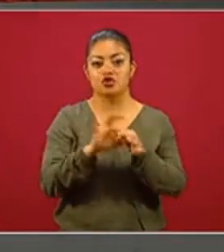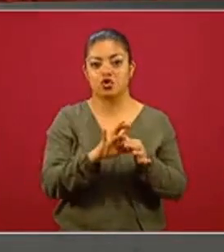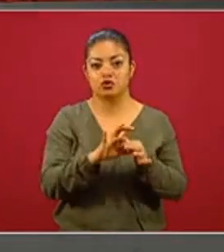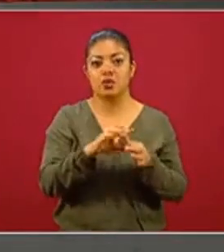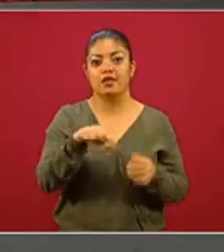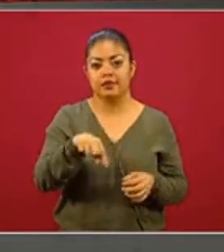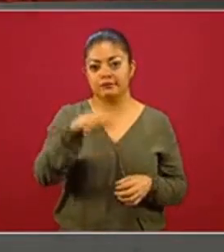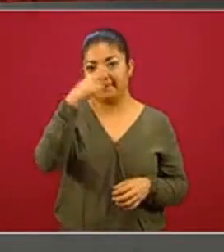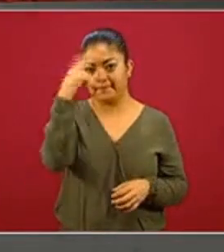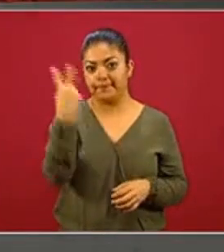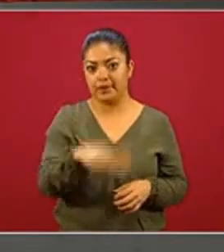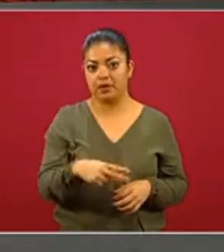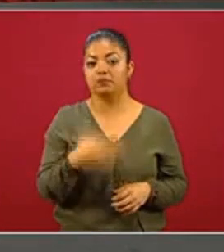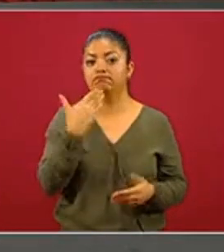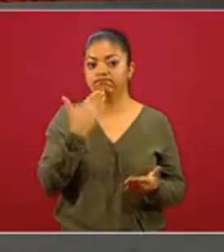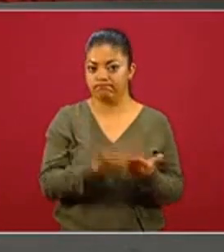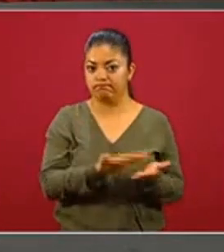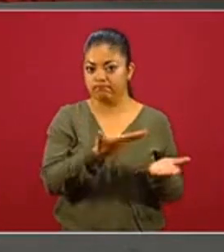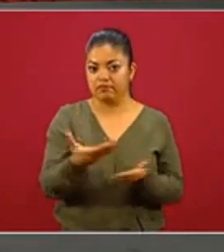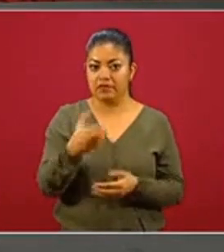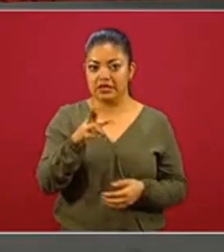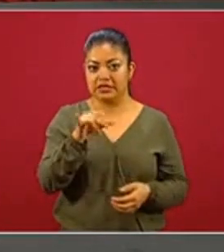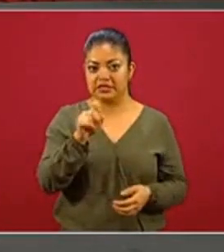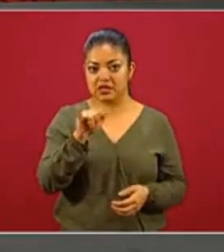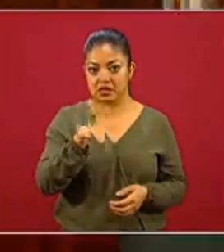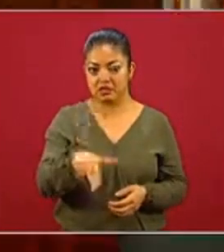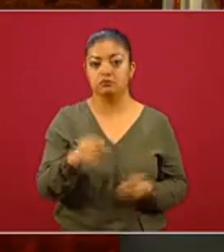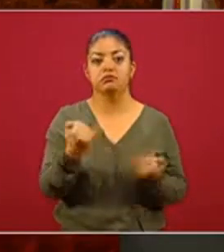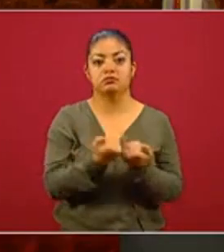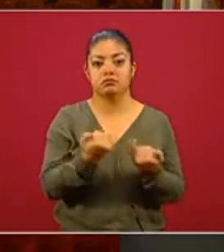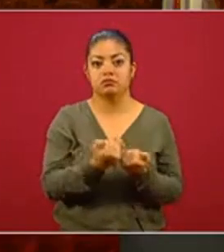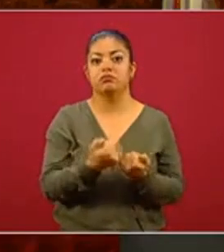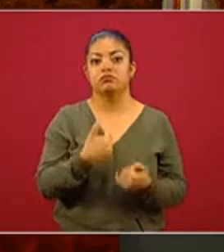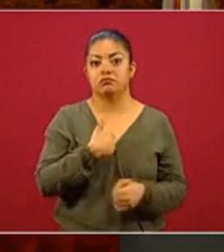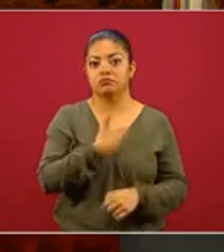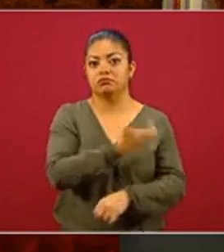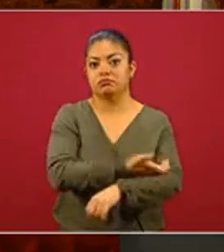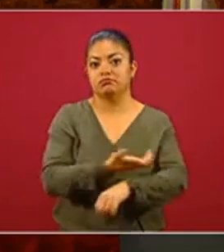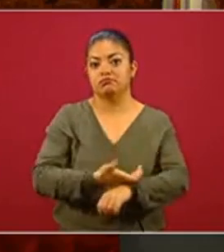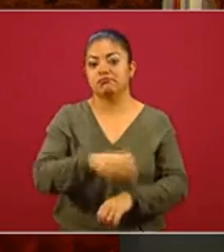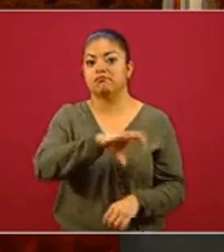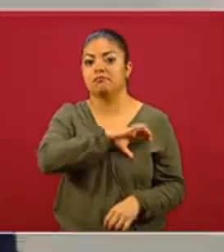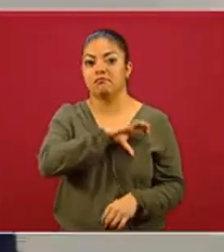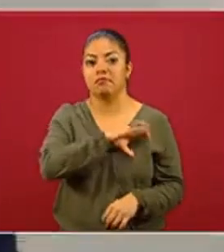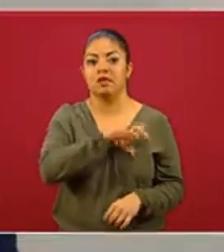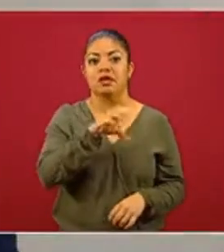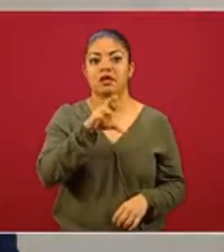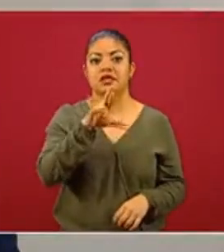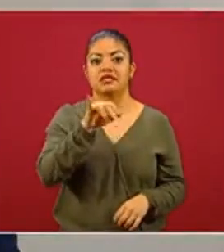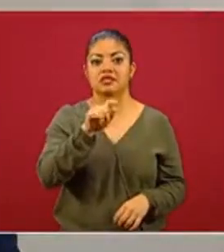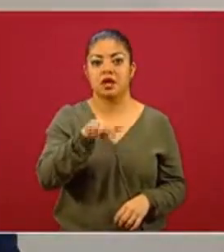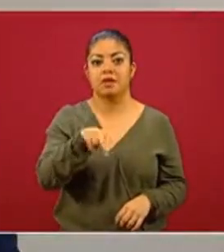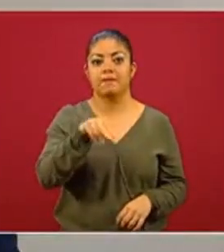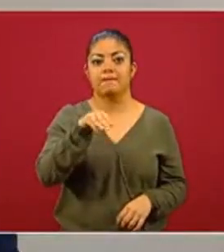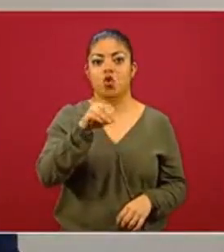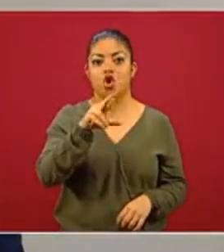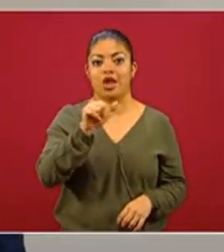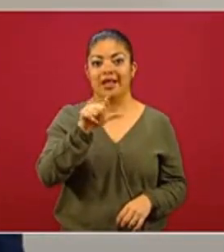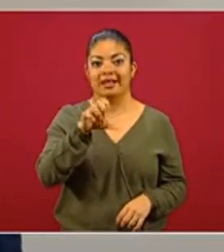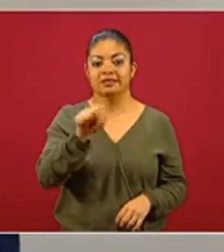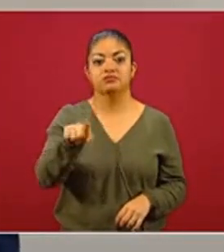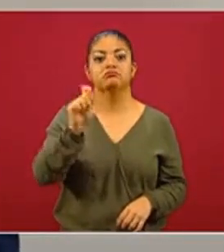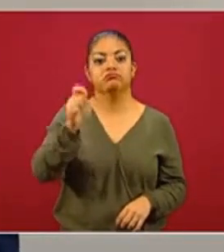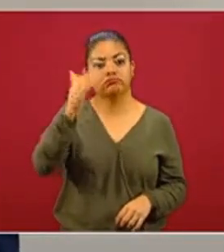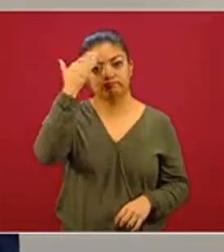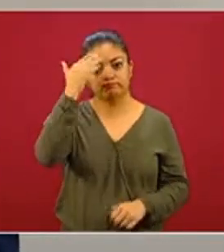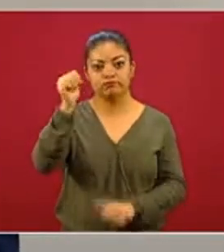México. Bienvenido, Christian. Y también nuestro querido amigo y compañero Cristian Morales Furiman, quien es el